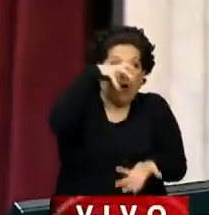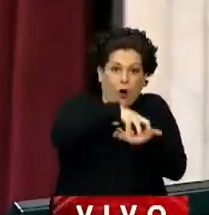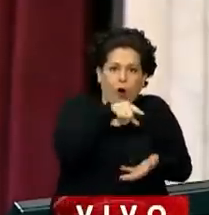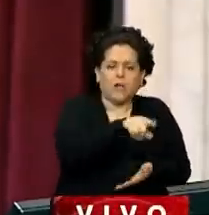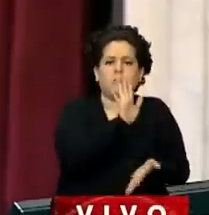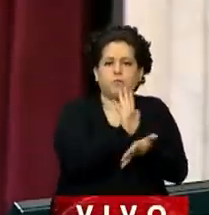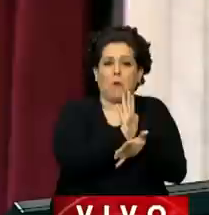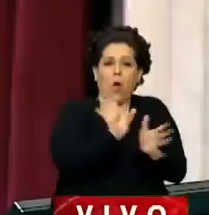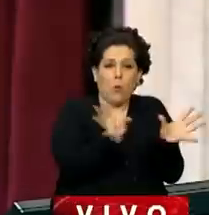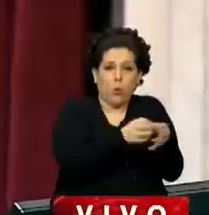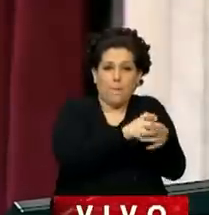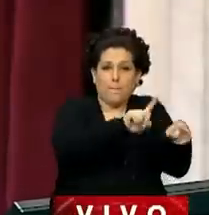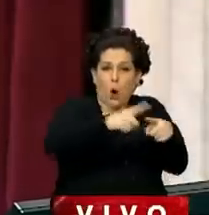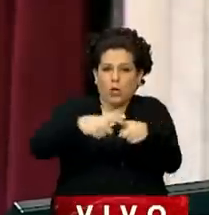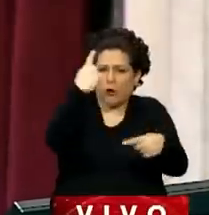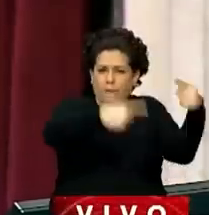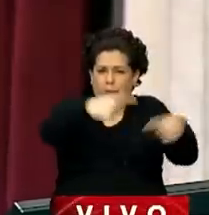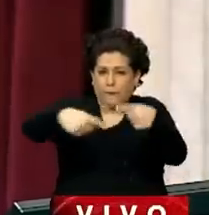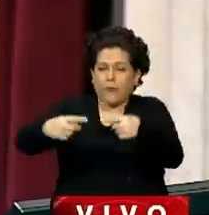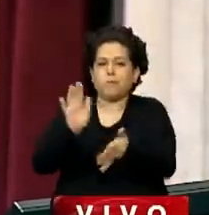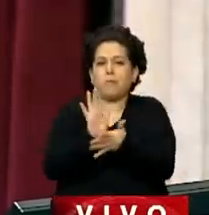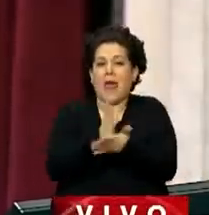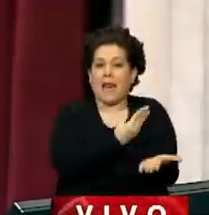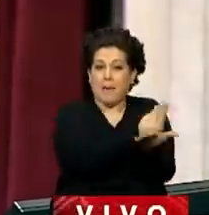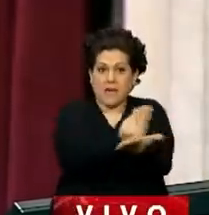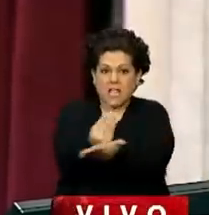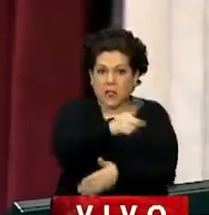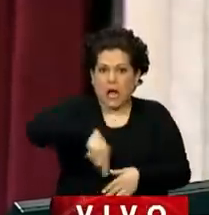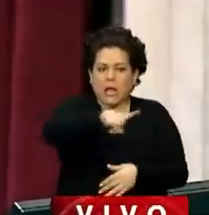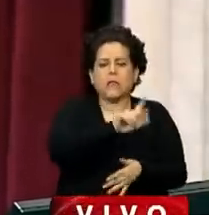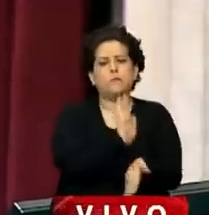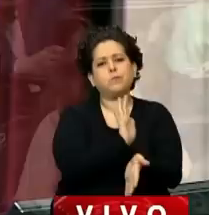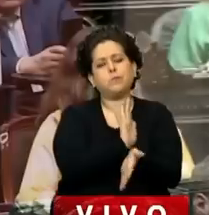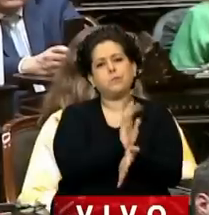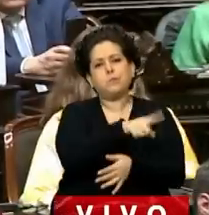distintas fuerzas políticas representadas de alguna